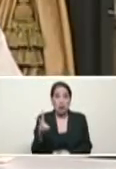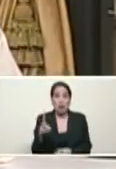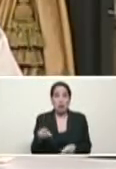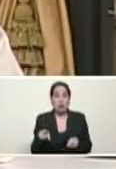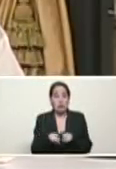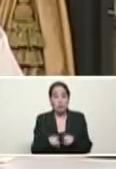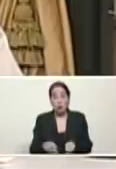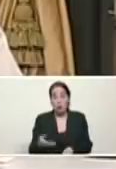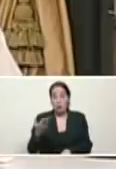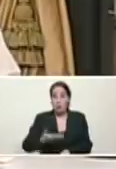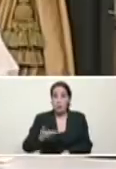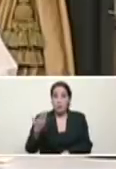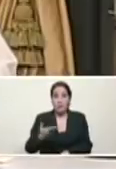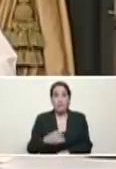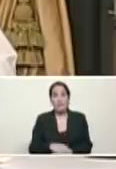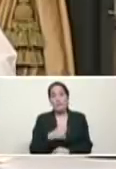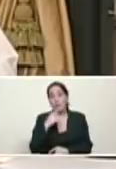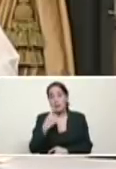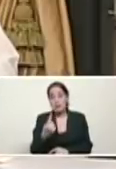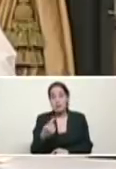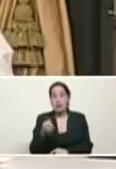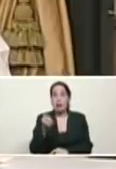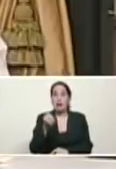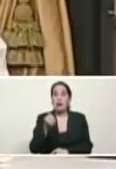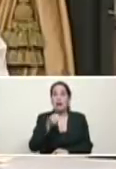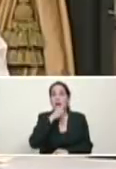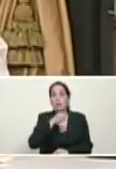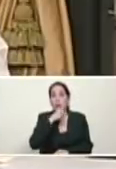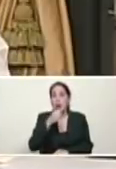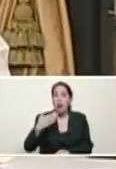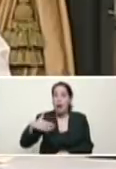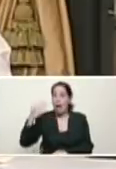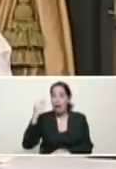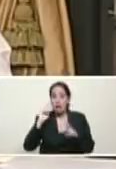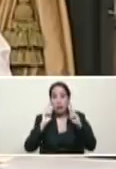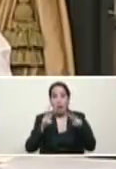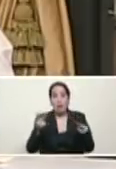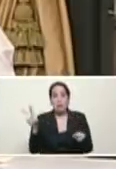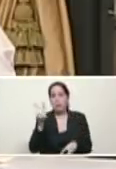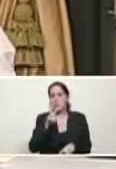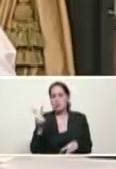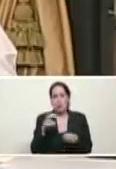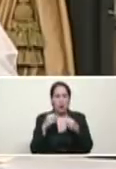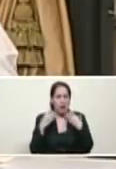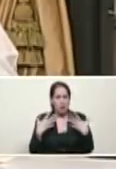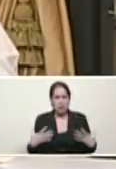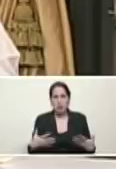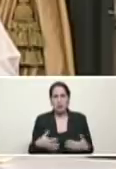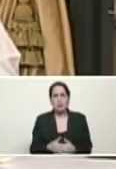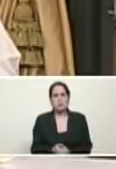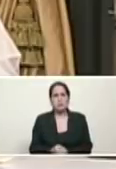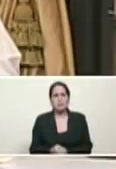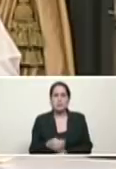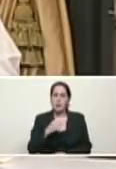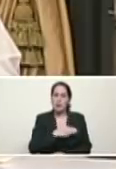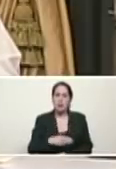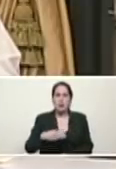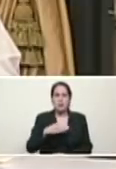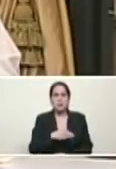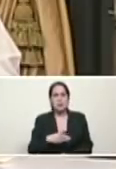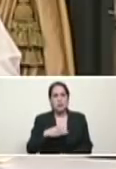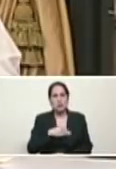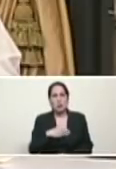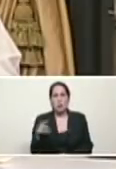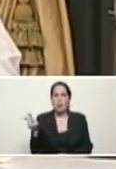decía nuestras abuelas en el pasado, una belleza. Un gran parque. ¿Cómo marcha la misión Venezuela Bella en Caracas,